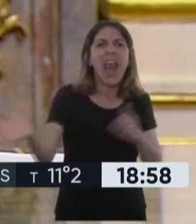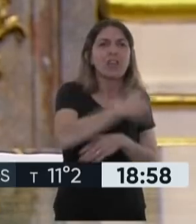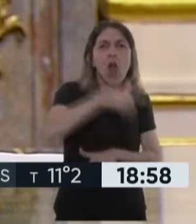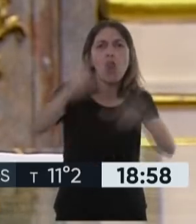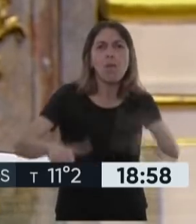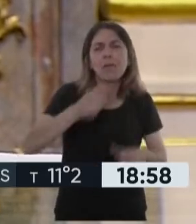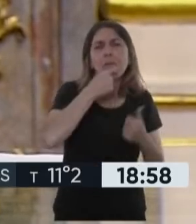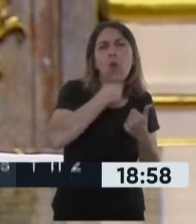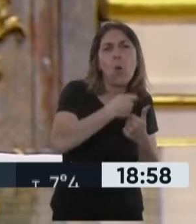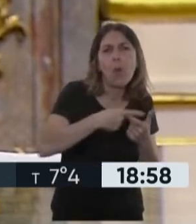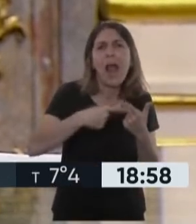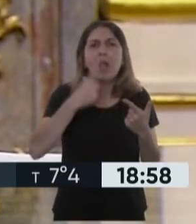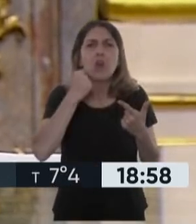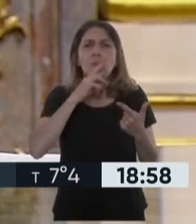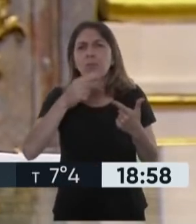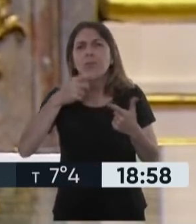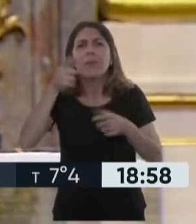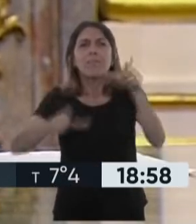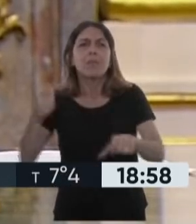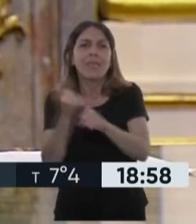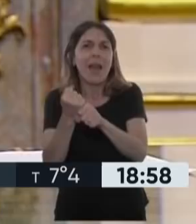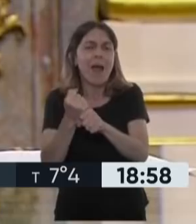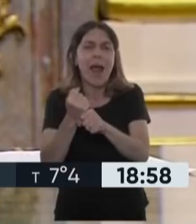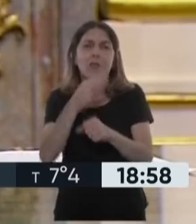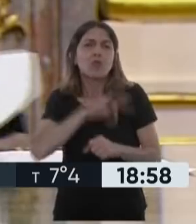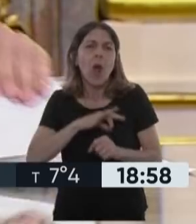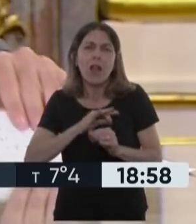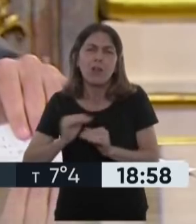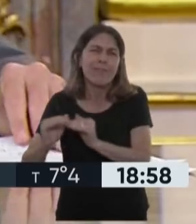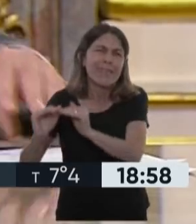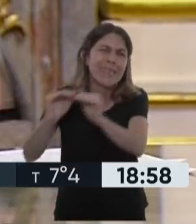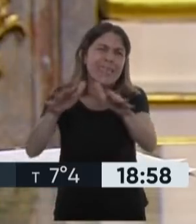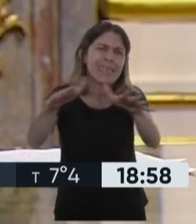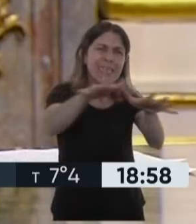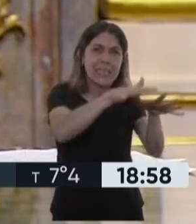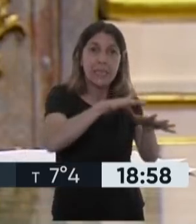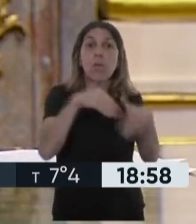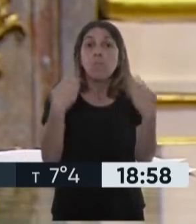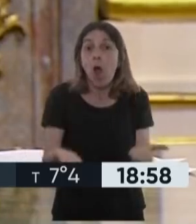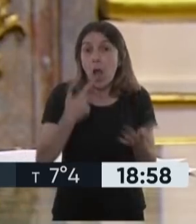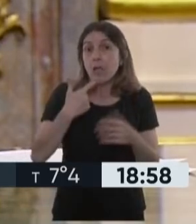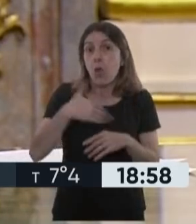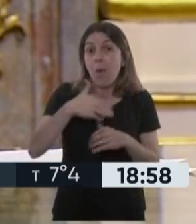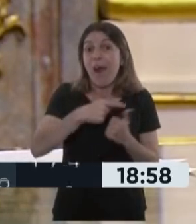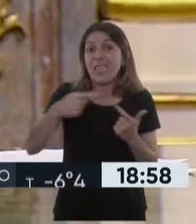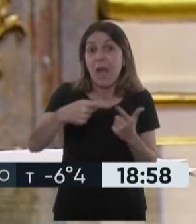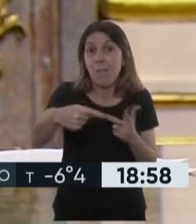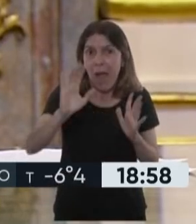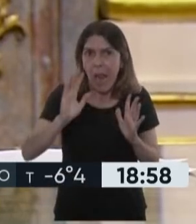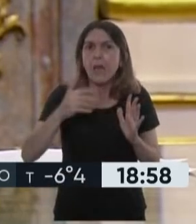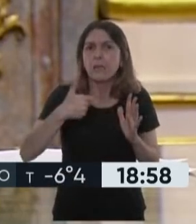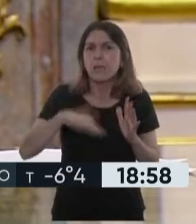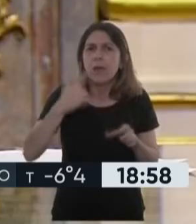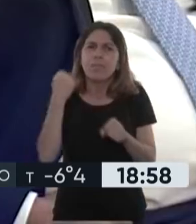a las jubiladas y a los jubilados. Es por ello que en las próximas semanas vamos a